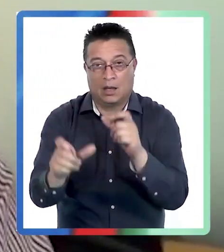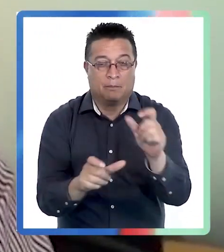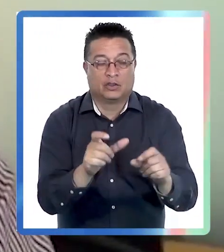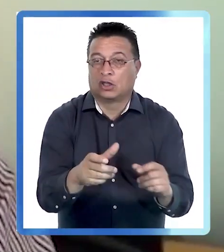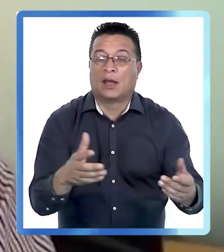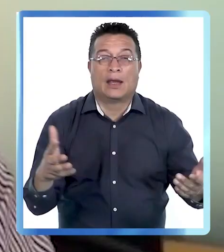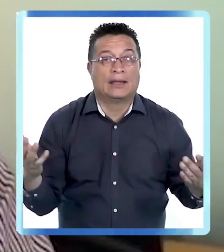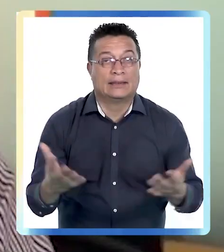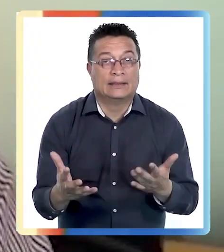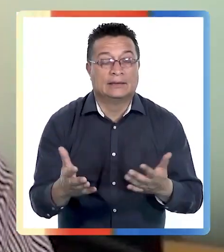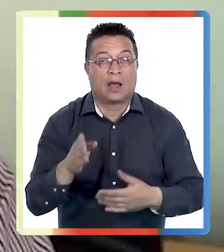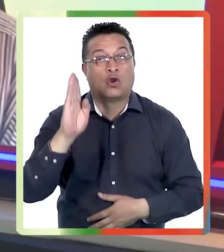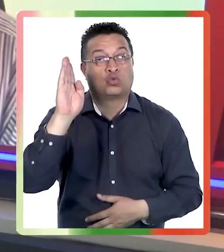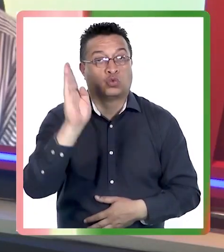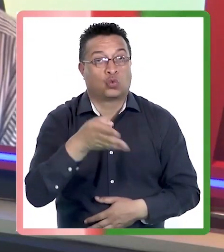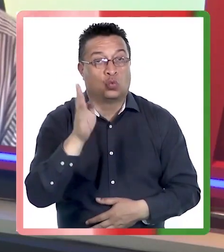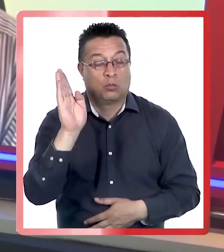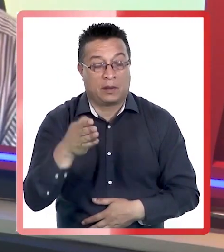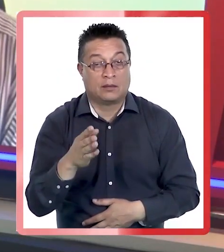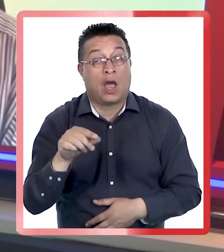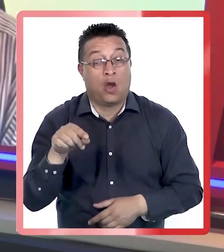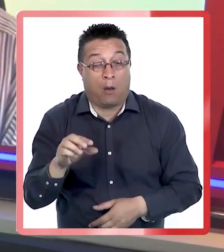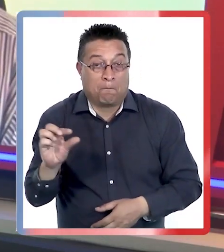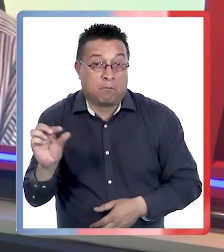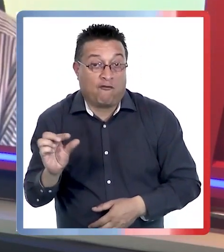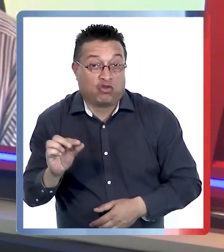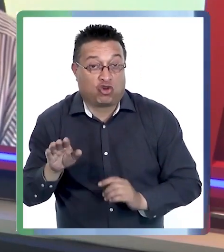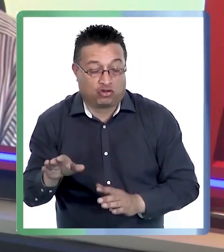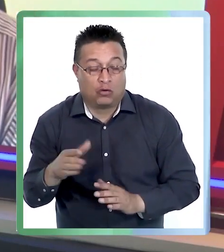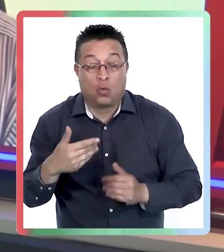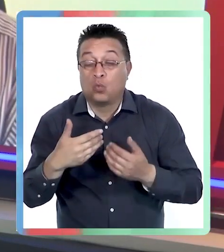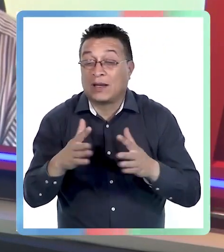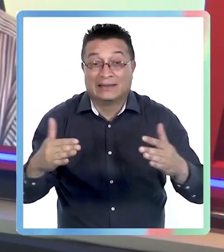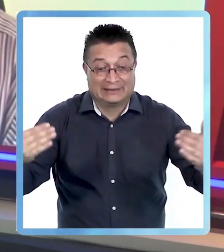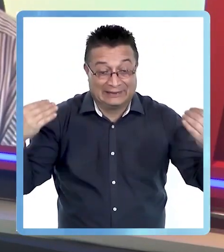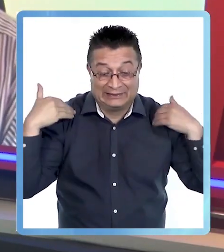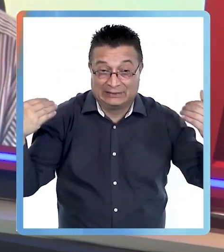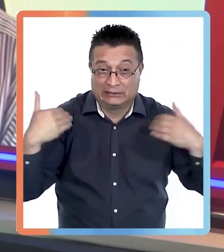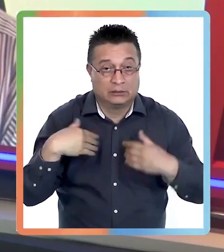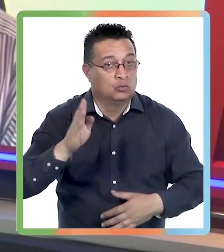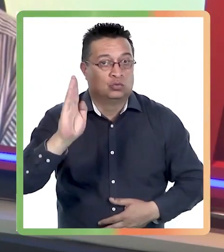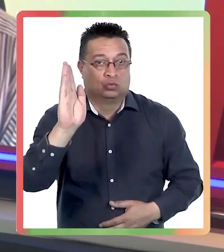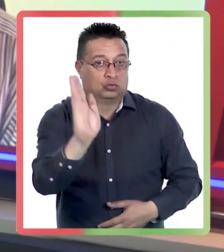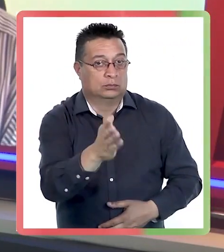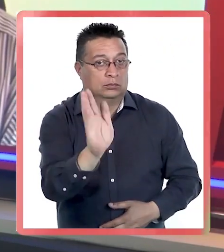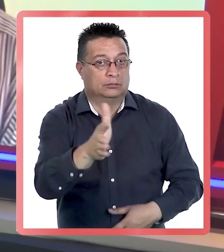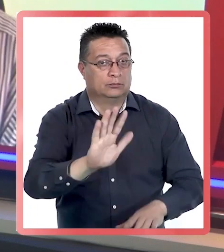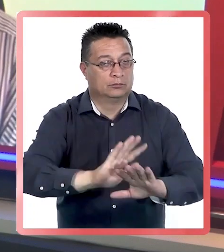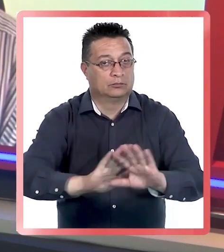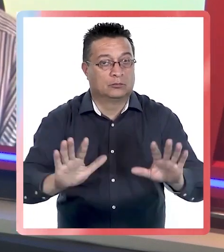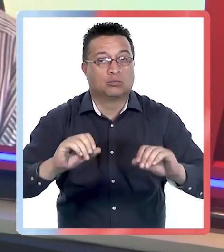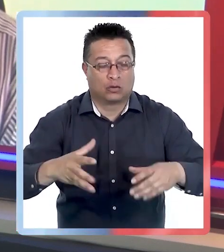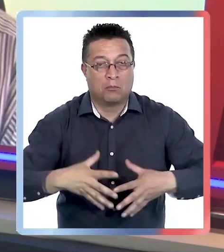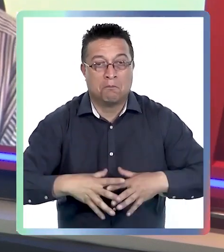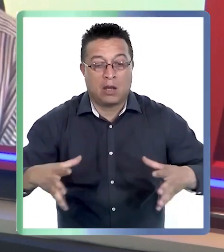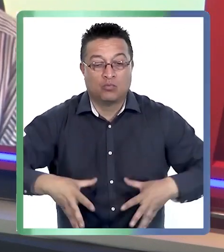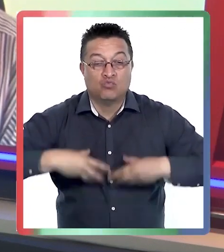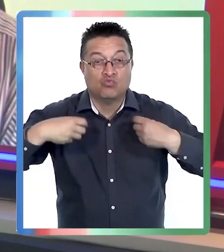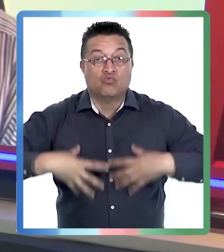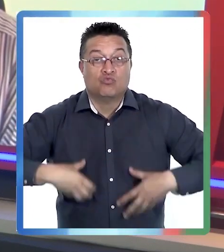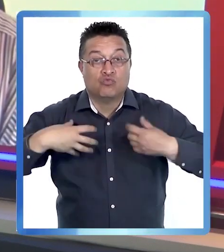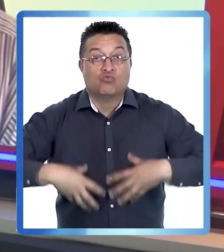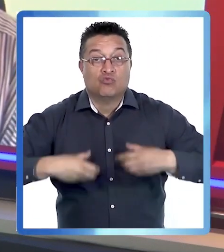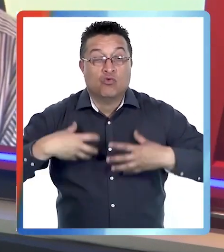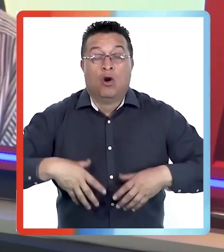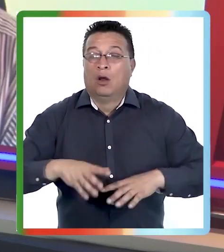población que suspenda transitoriamente todo ejercicio físico que produzca un aumento